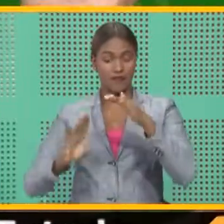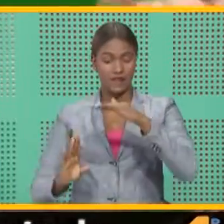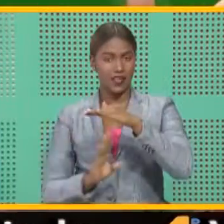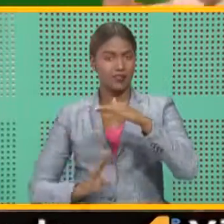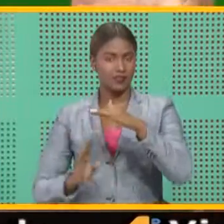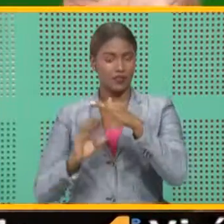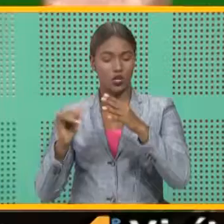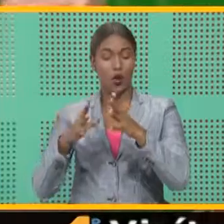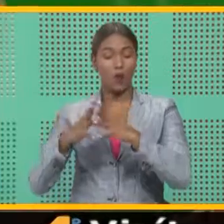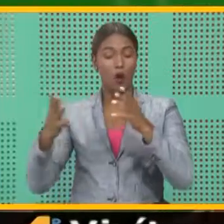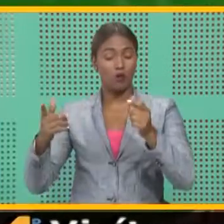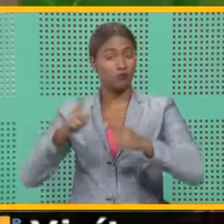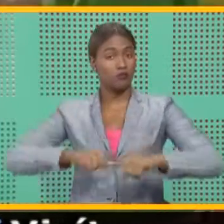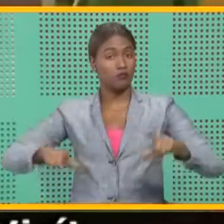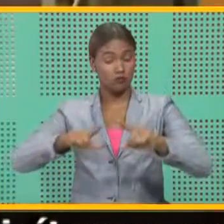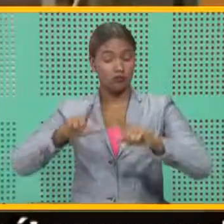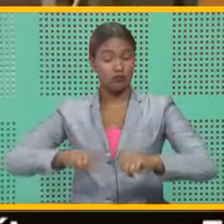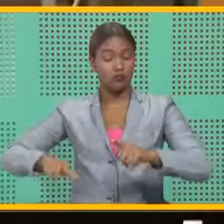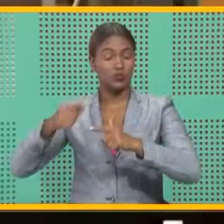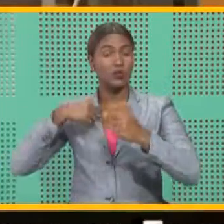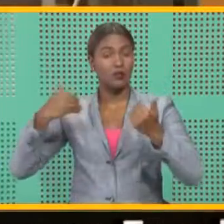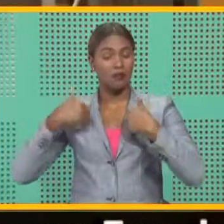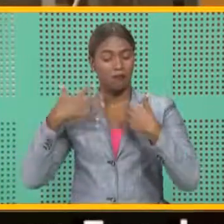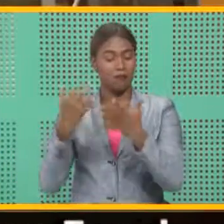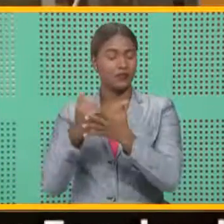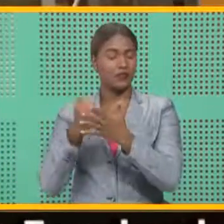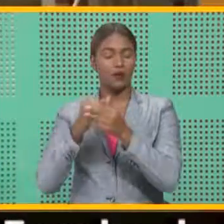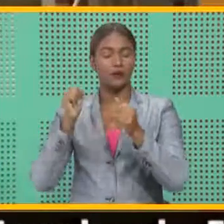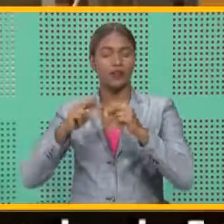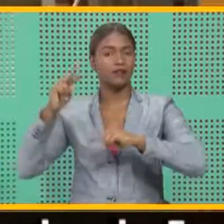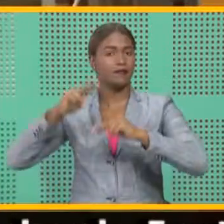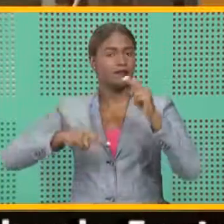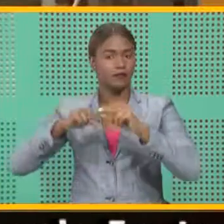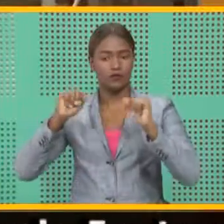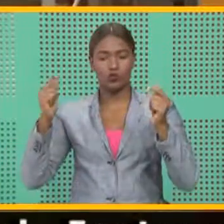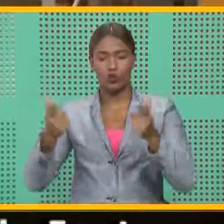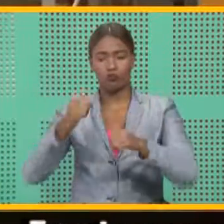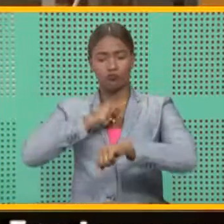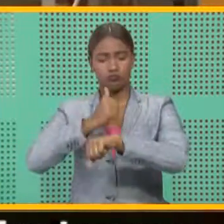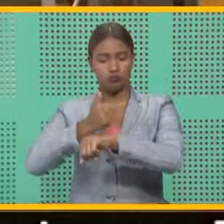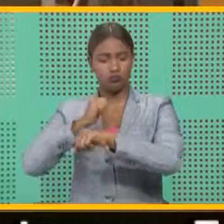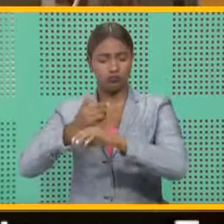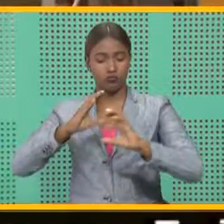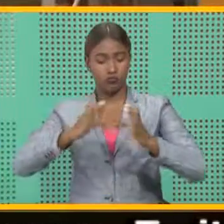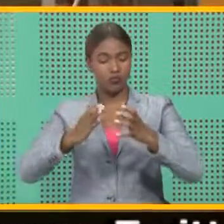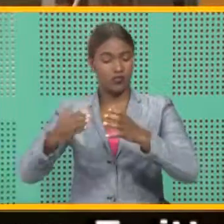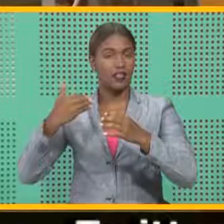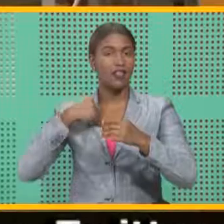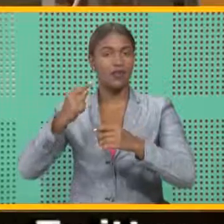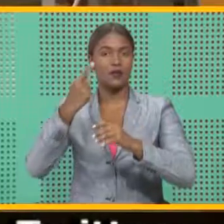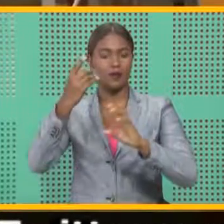a la educación básica, y en muchos lugares hemos tenido la oportunidad de construir todas estas instalaciones, están